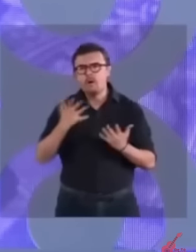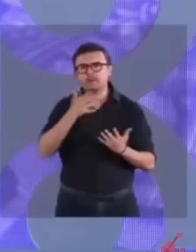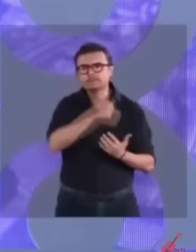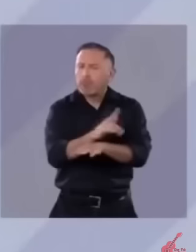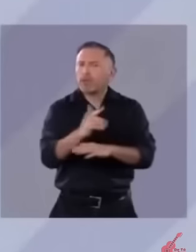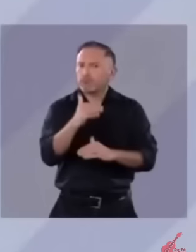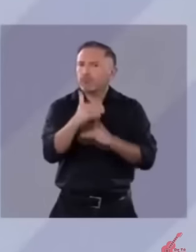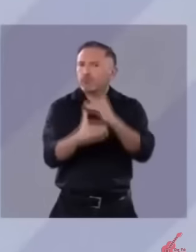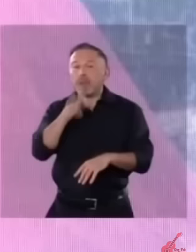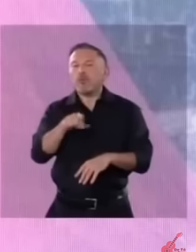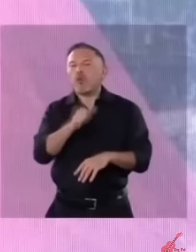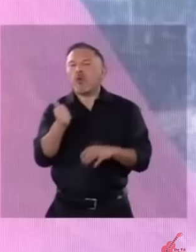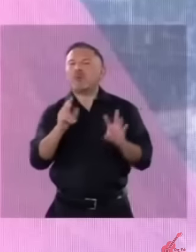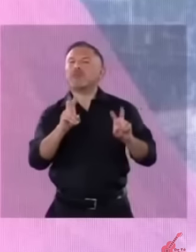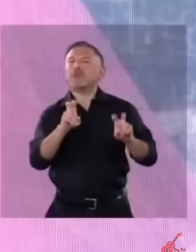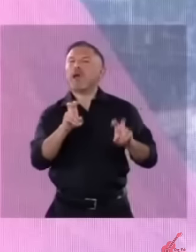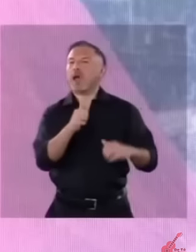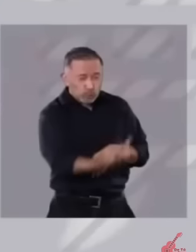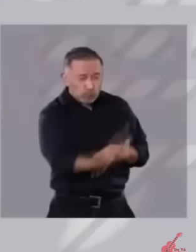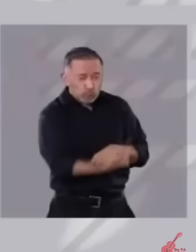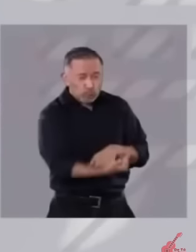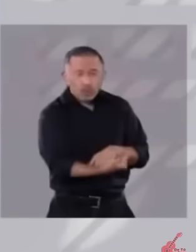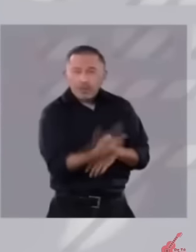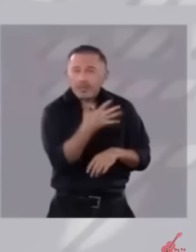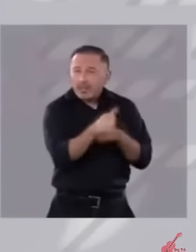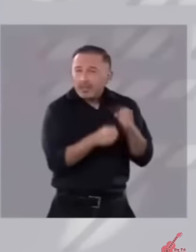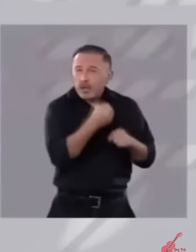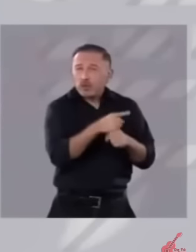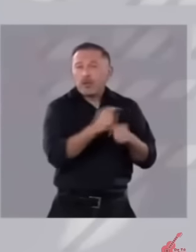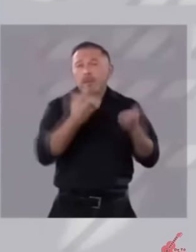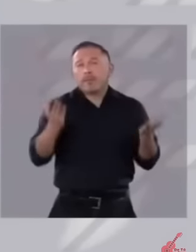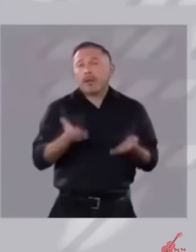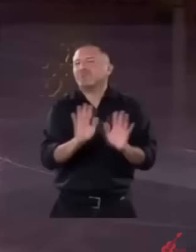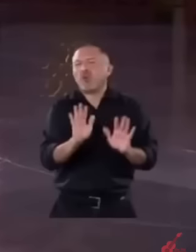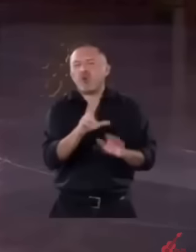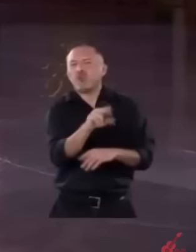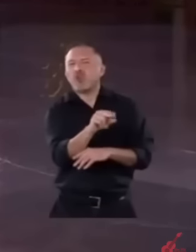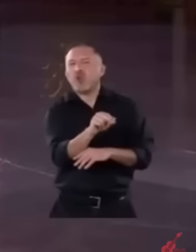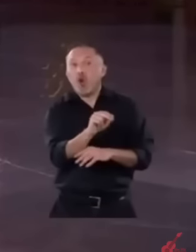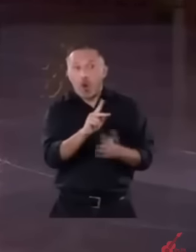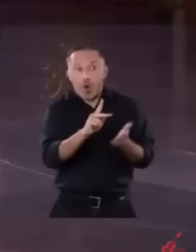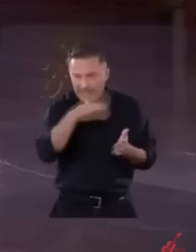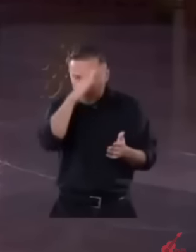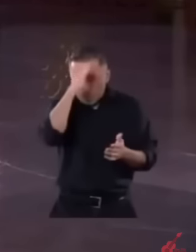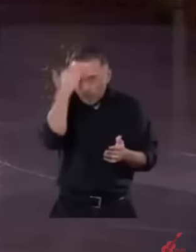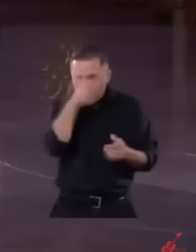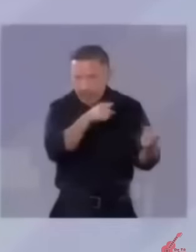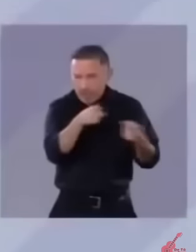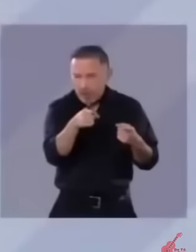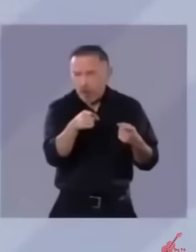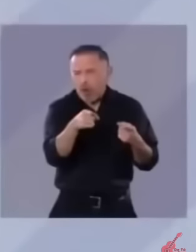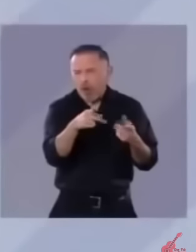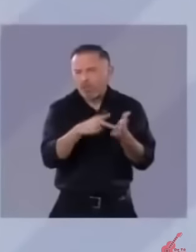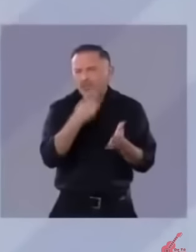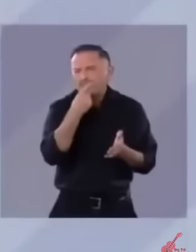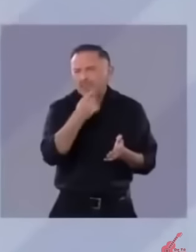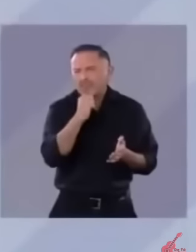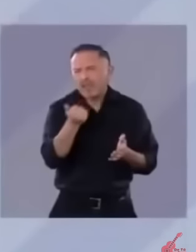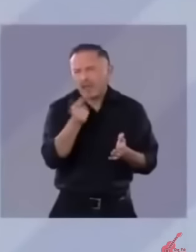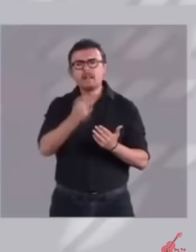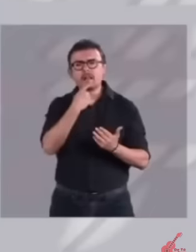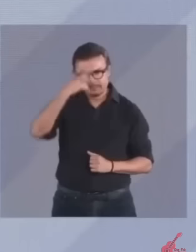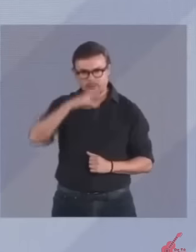coro de piso? ¿Qué piso? Tú con la con mi chorizo. Ja, ja, ja, ja, qué bruto, póngale cero. Adelante, Xochitl. Yo dije claramente que a mí el país